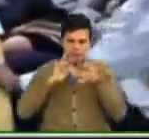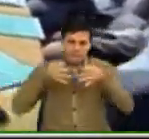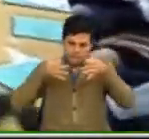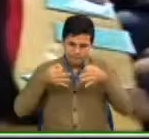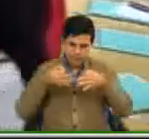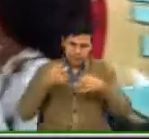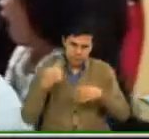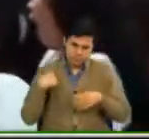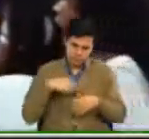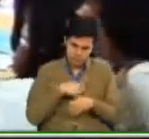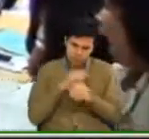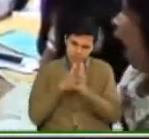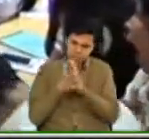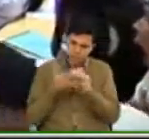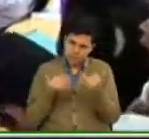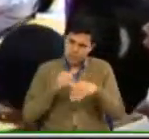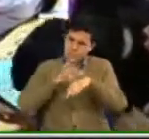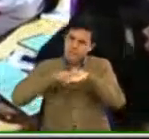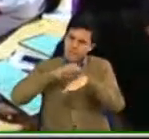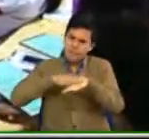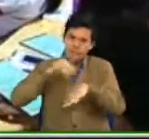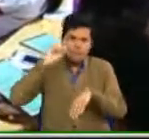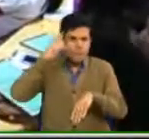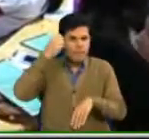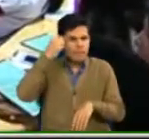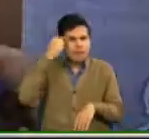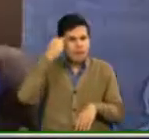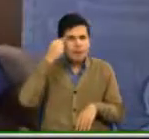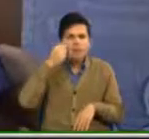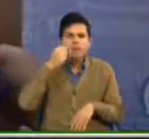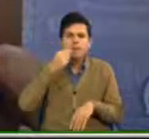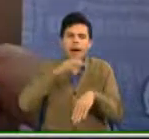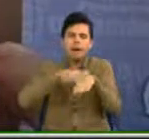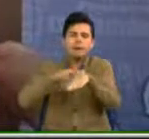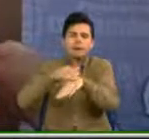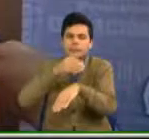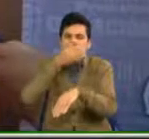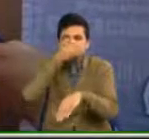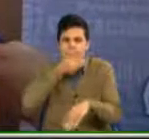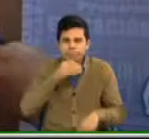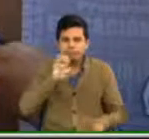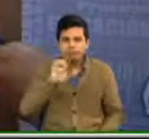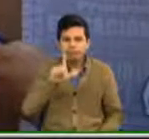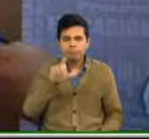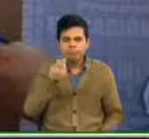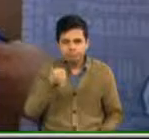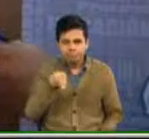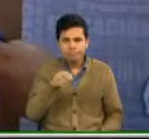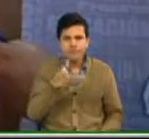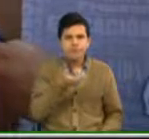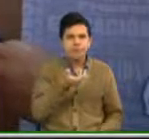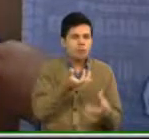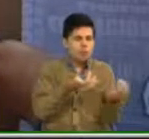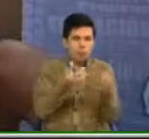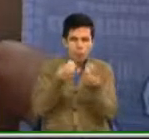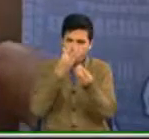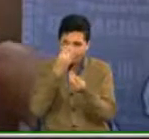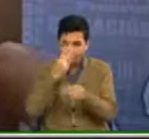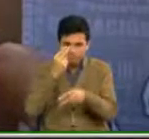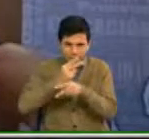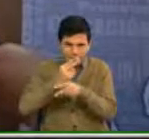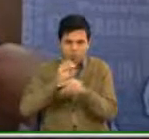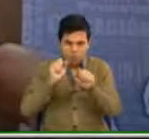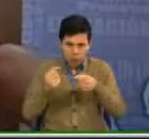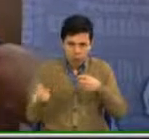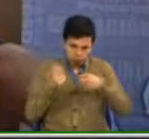aquí llamamos al Ejército de Liberación Nacional, al ELN, a los demás grupos armados para que se vinculen y